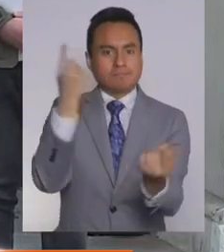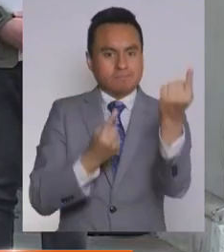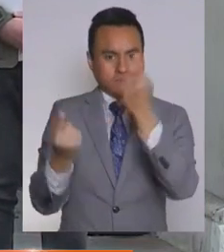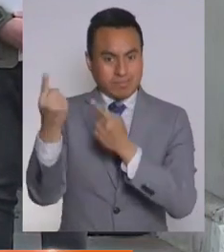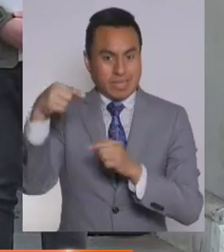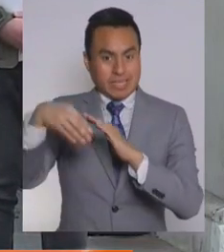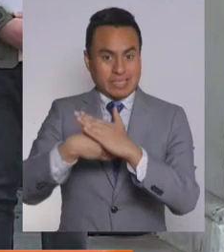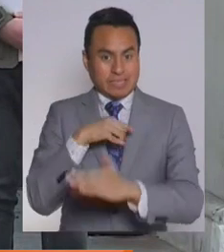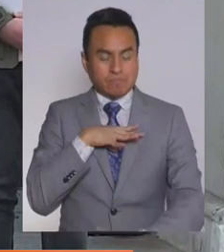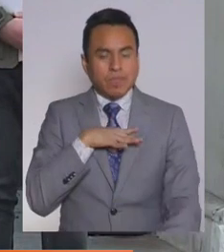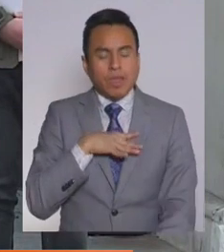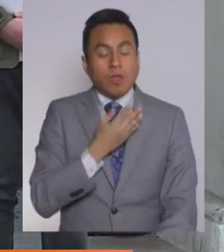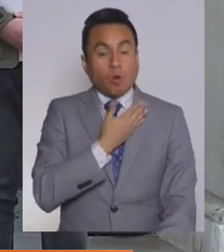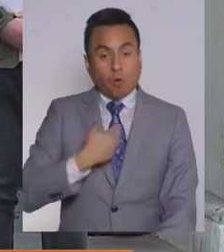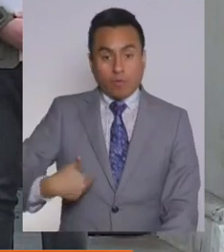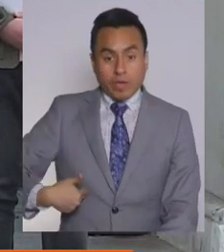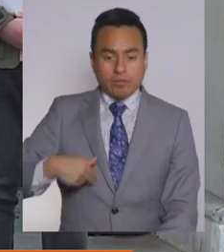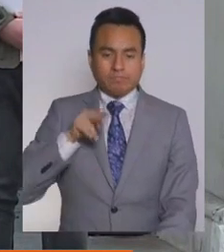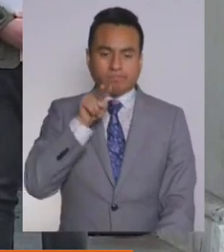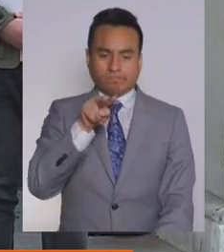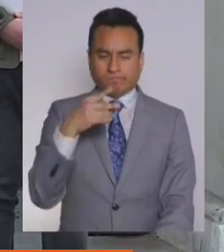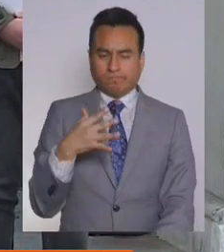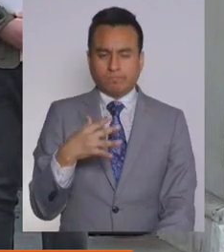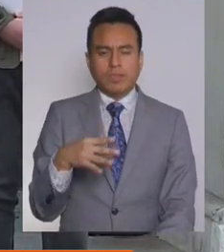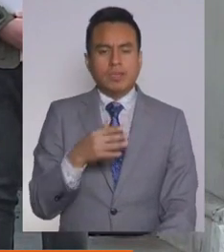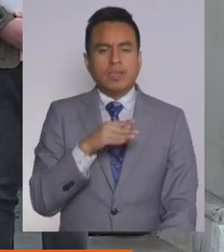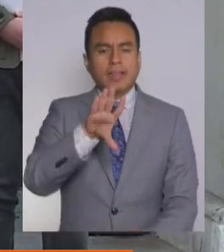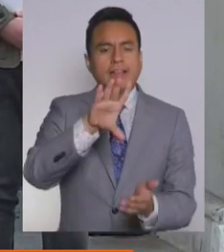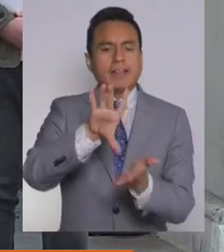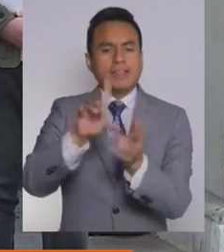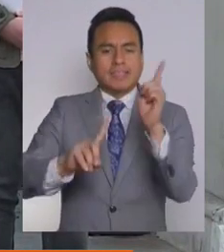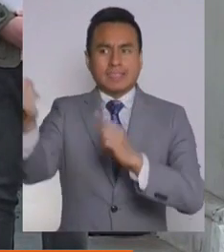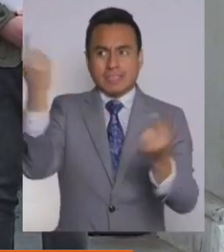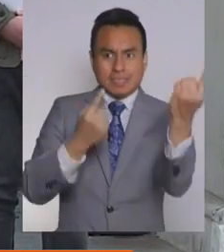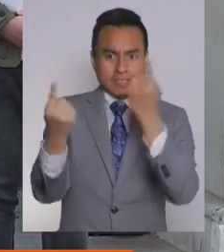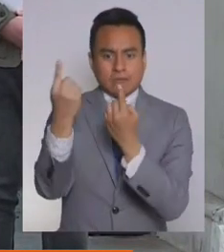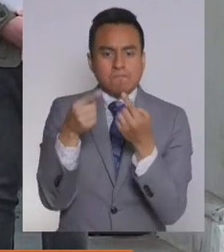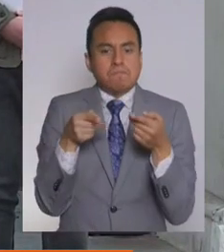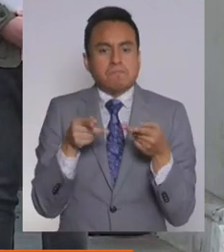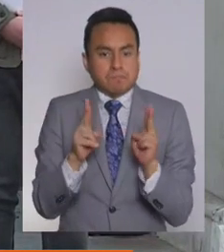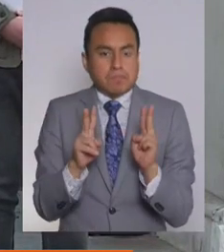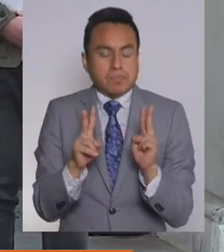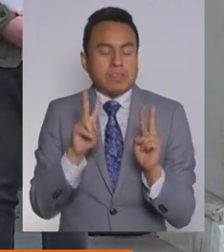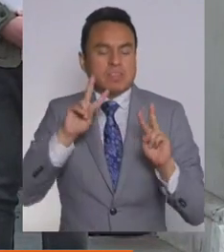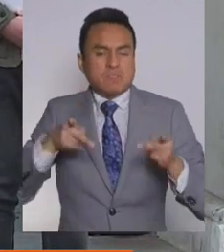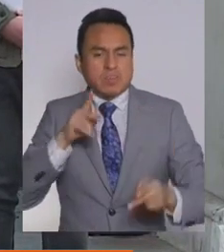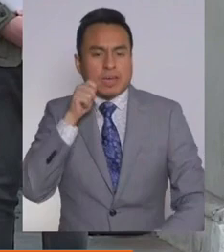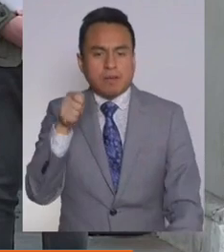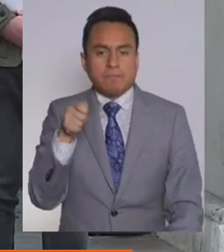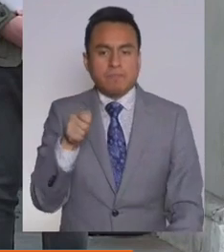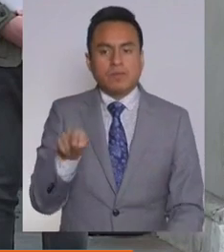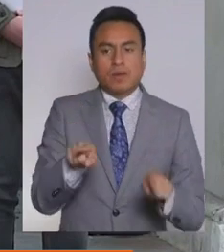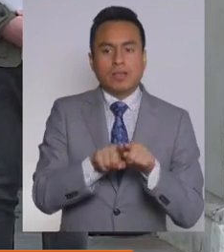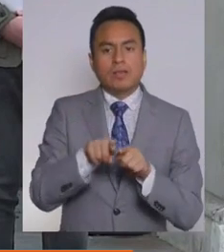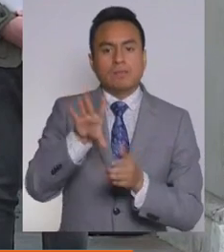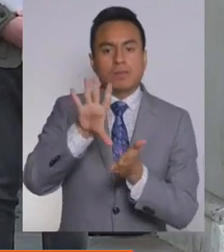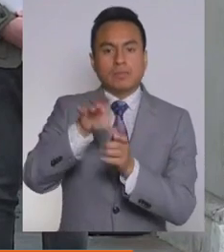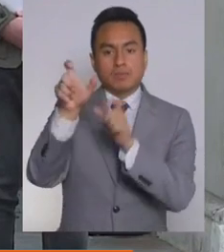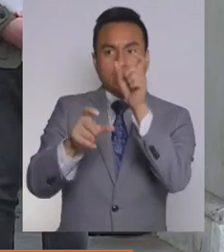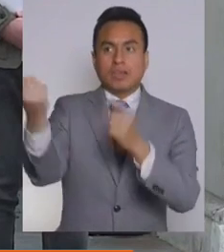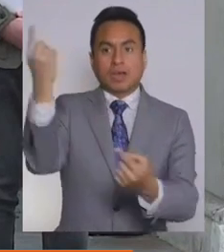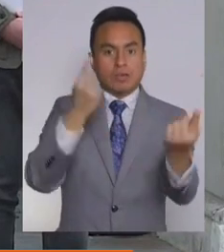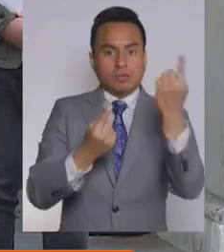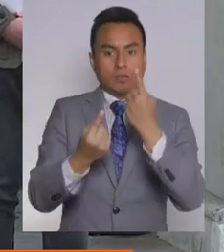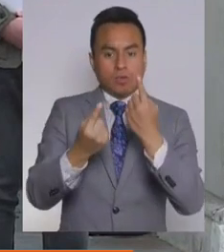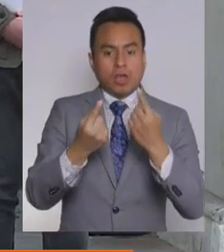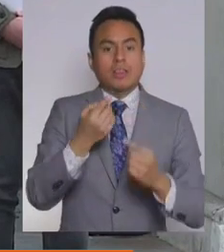Para el gobierno es fundamental que la ley de migración permita que, así como han llegado migrantes, y